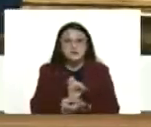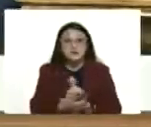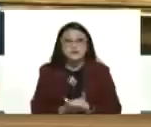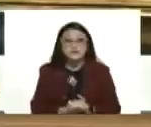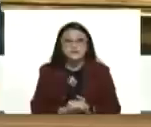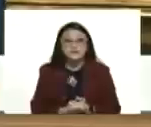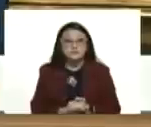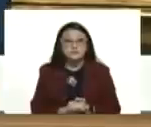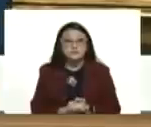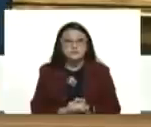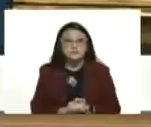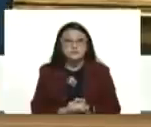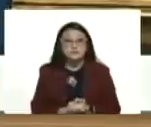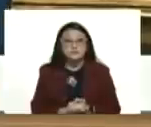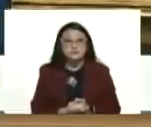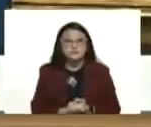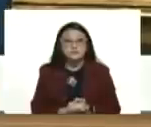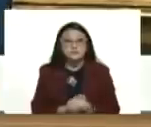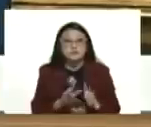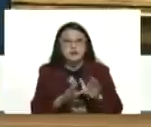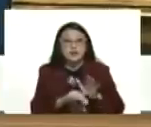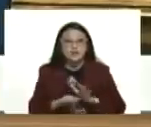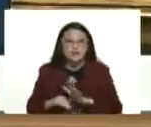a ir presas.